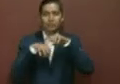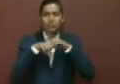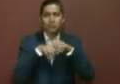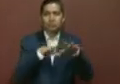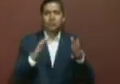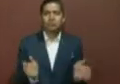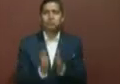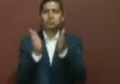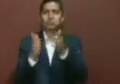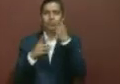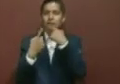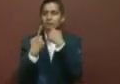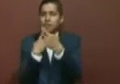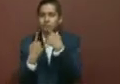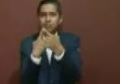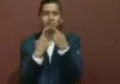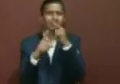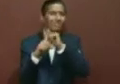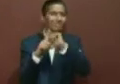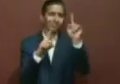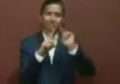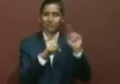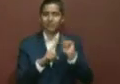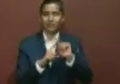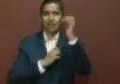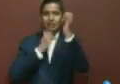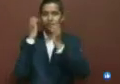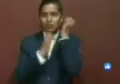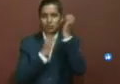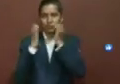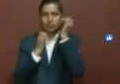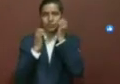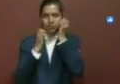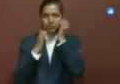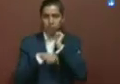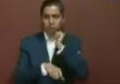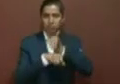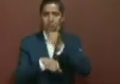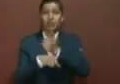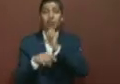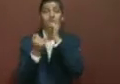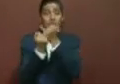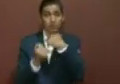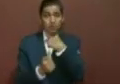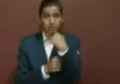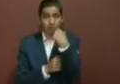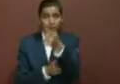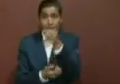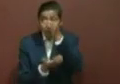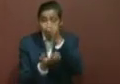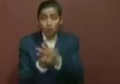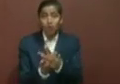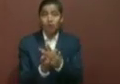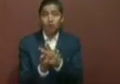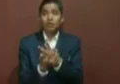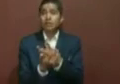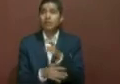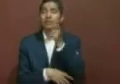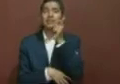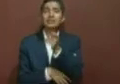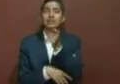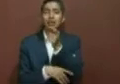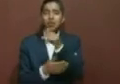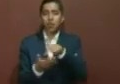de diálogos entre diferentes exposiciones. Pero también les quiero decir que no solamente se ha